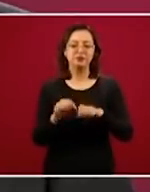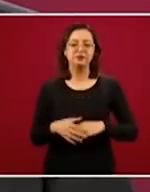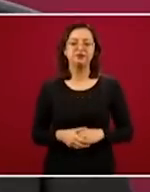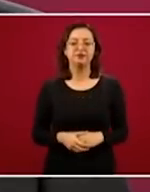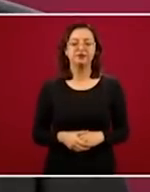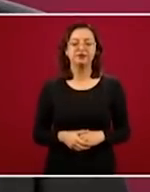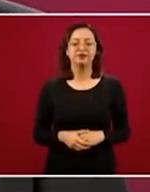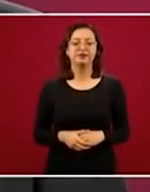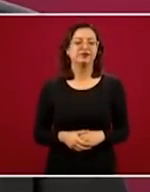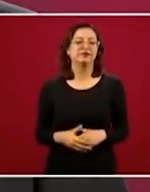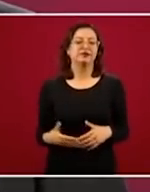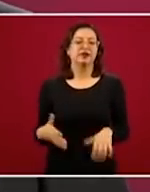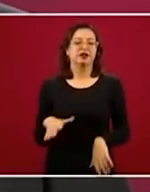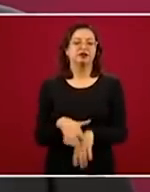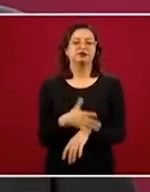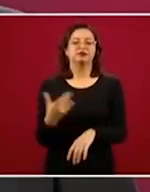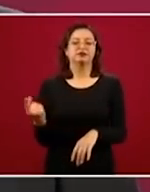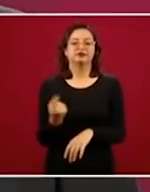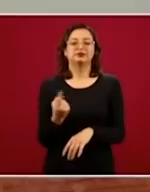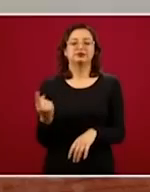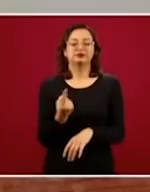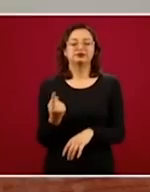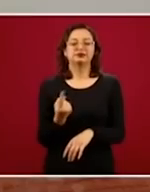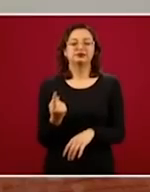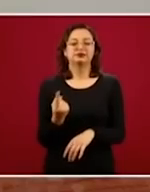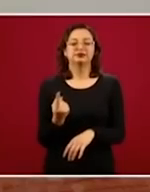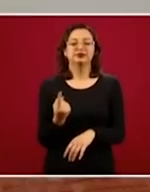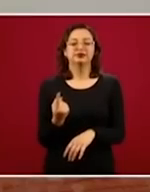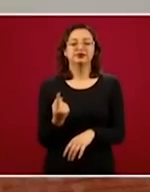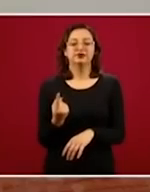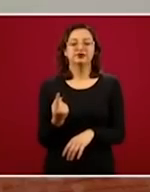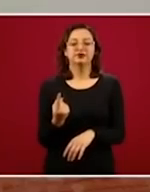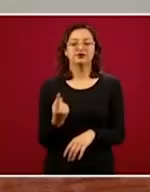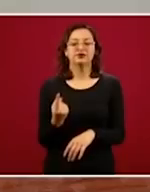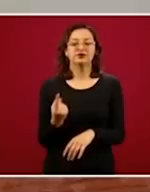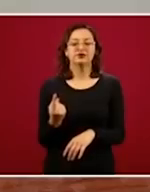por qué también ahora